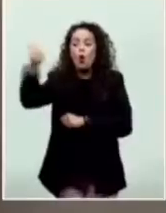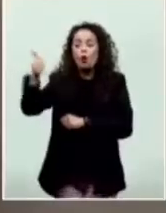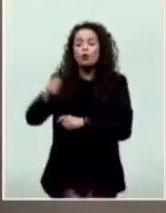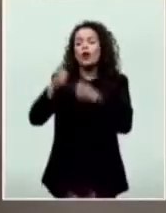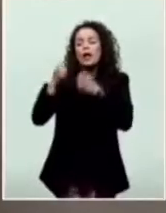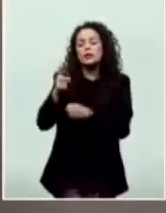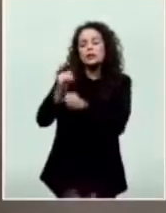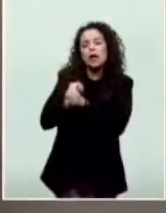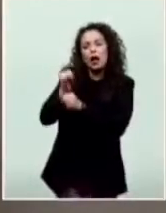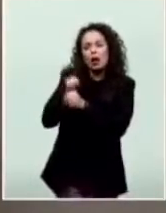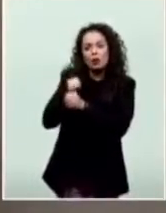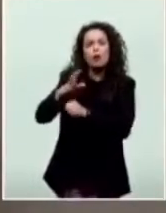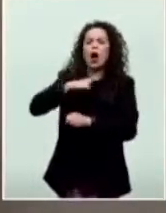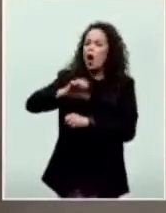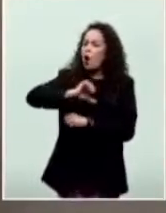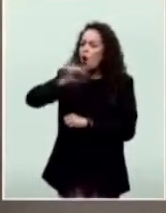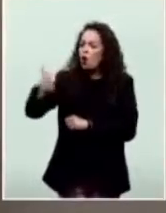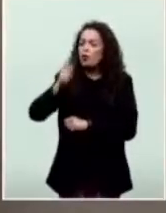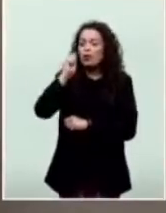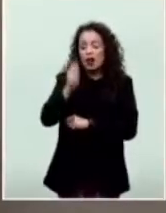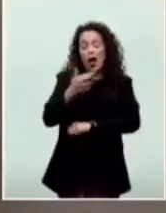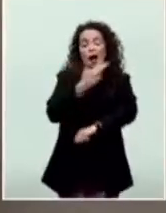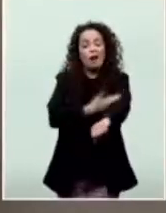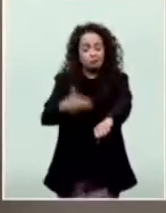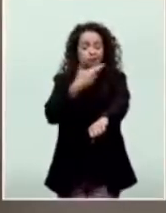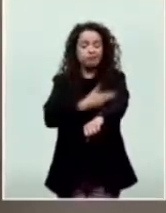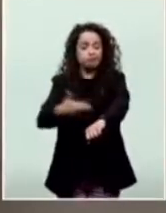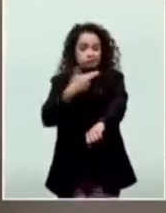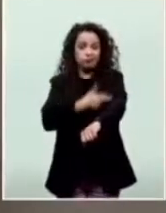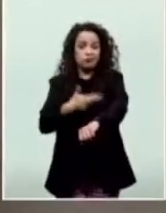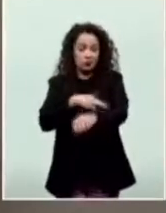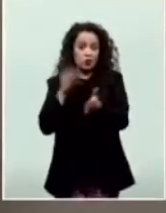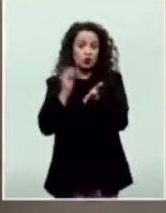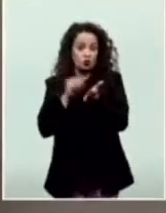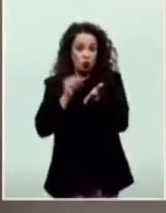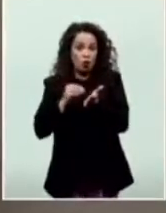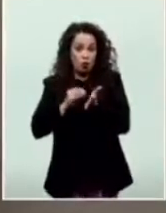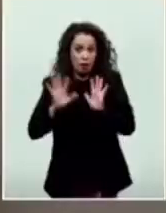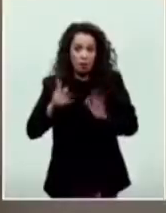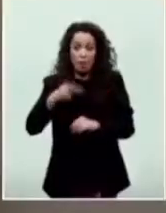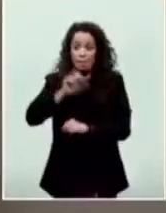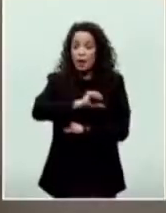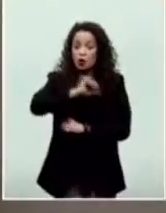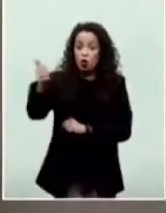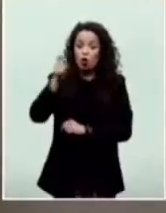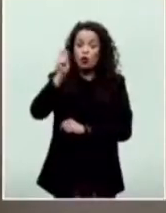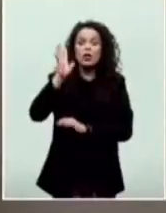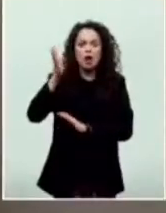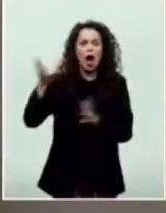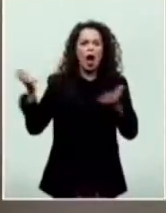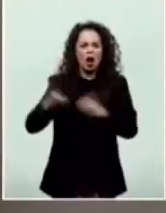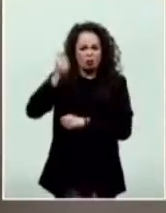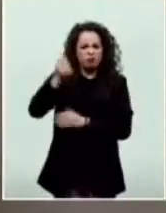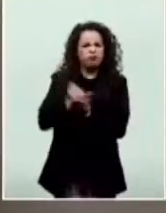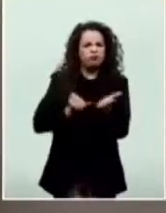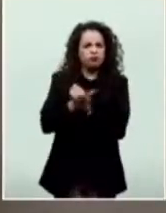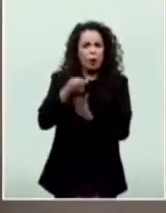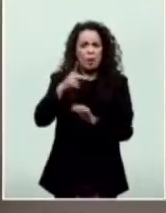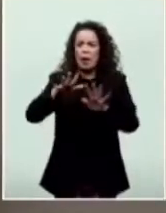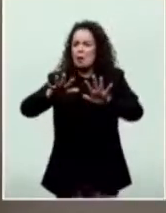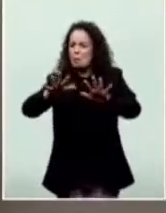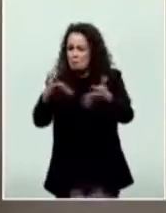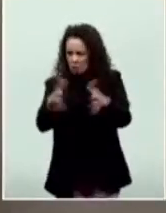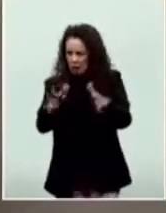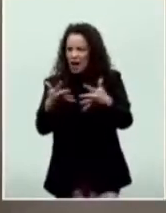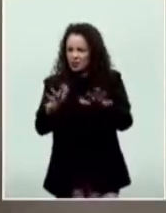en proceso y por ahí había también un par de asuntos en que estaban sentenciados, pero más o menos de ese número estamos